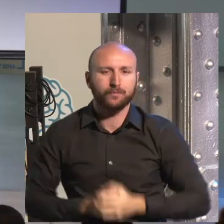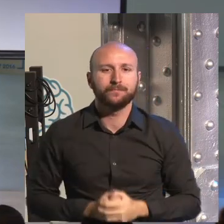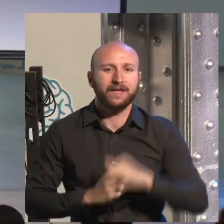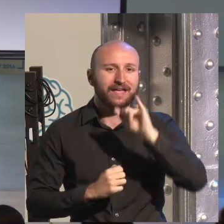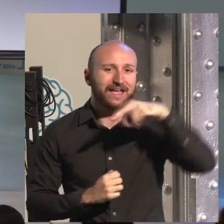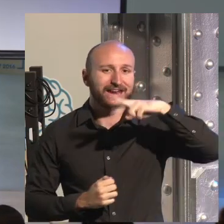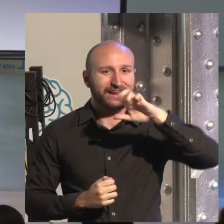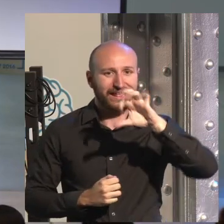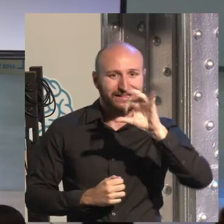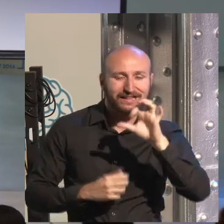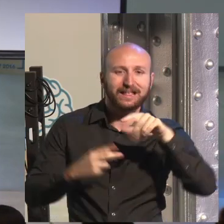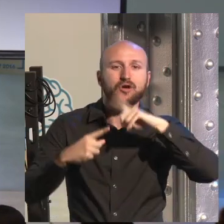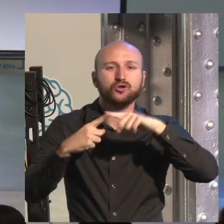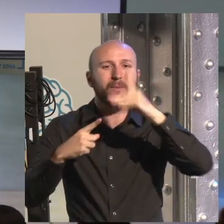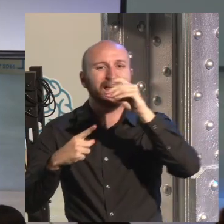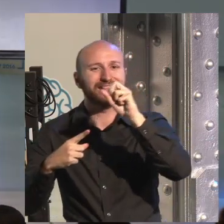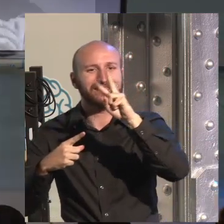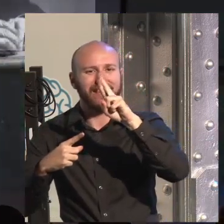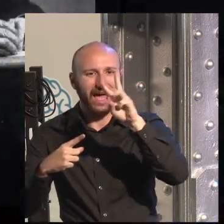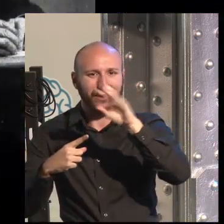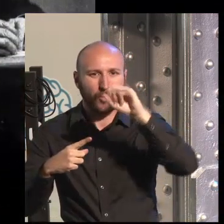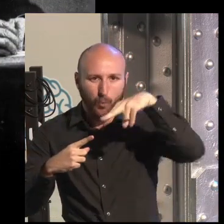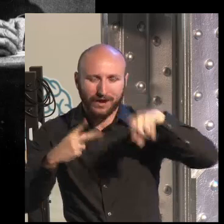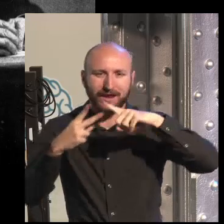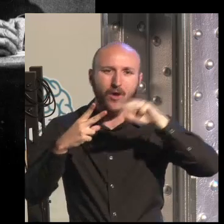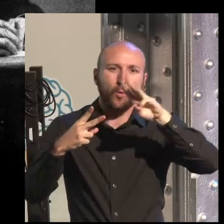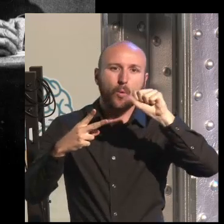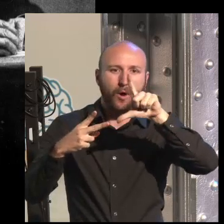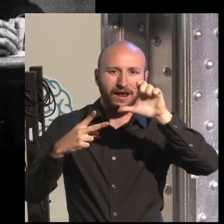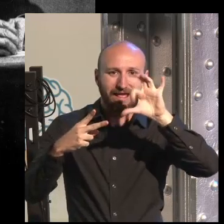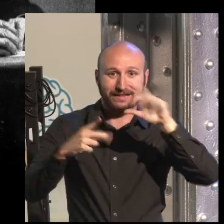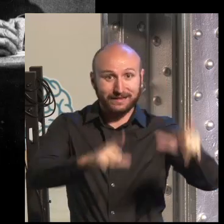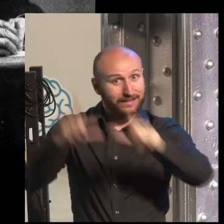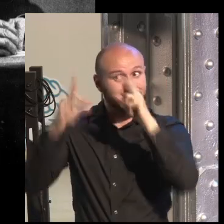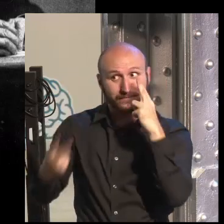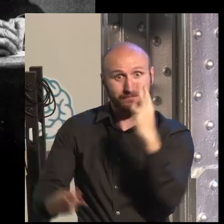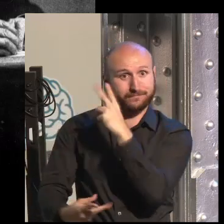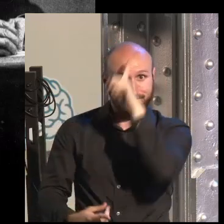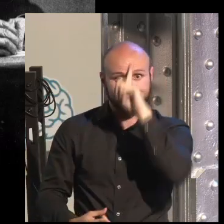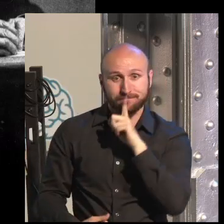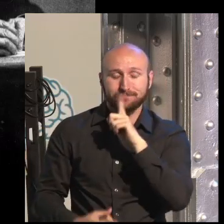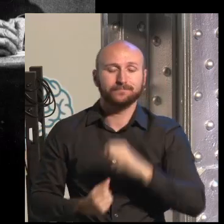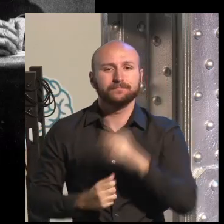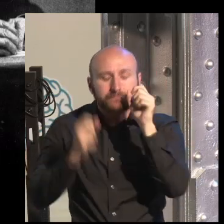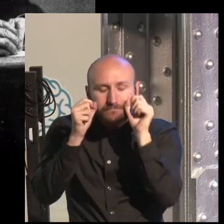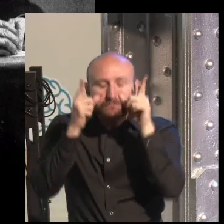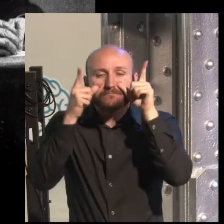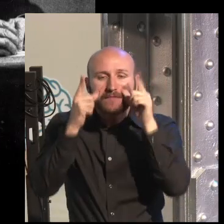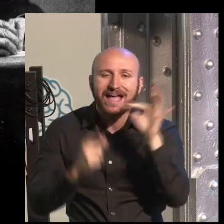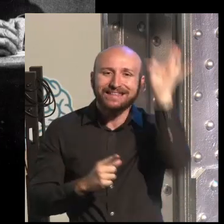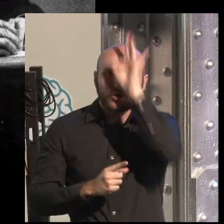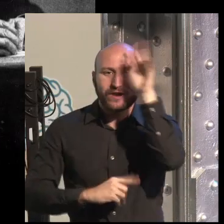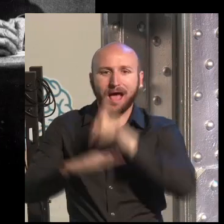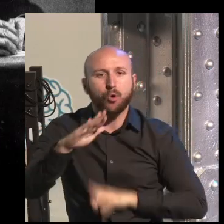se llamaban Darwin y Wallace, los veis aquí, que codescubrieron la teoría de la